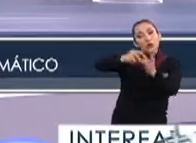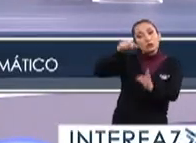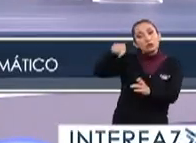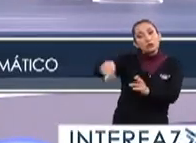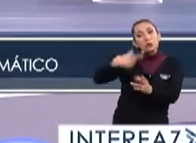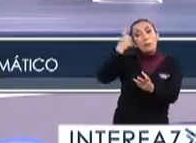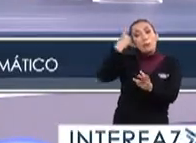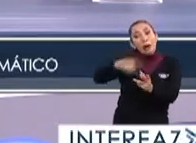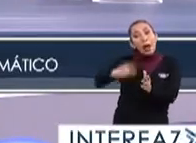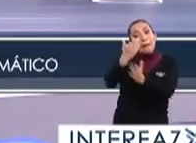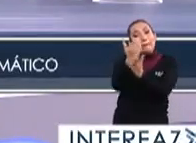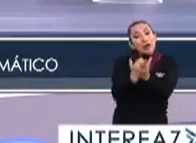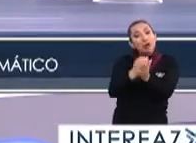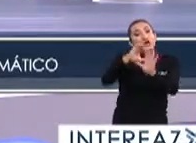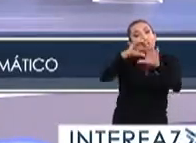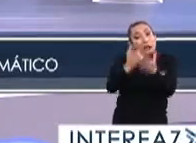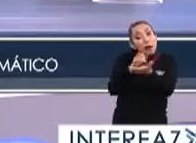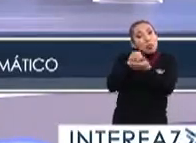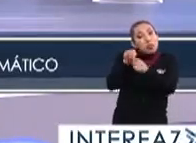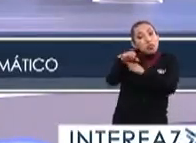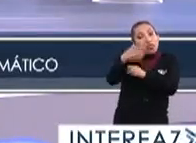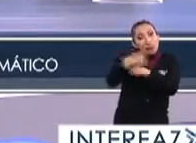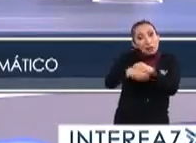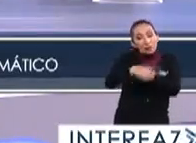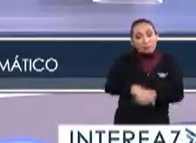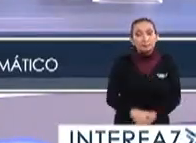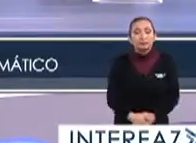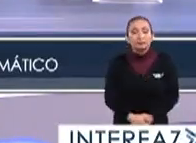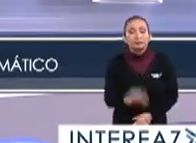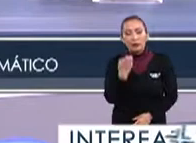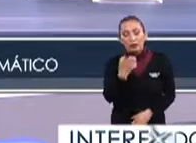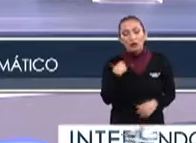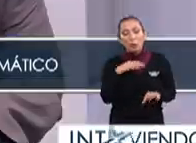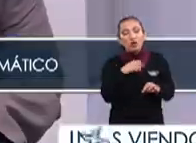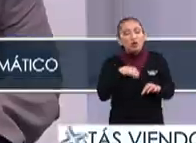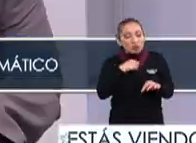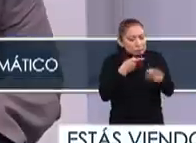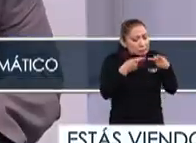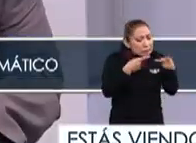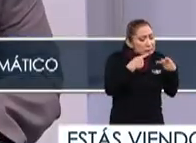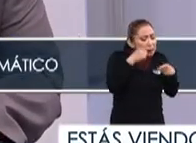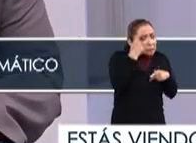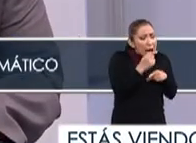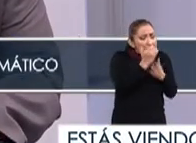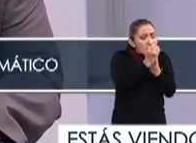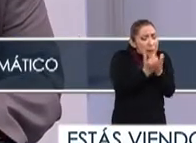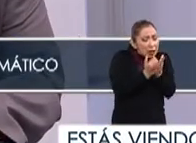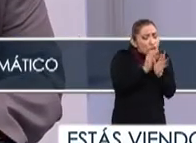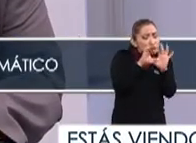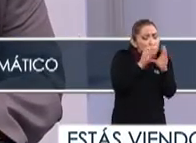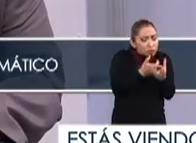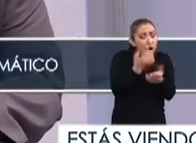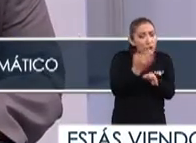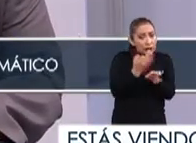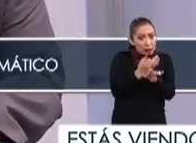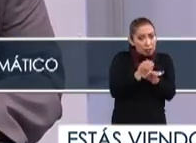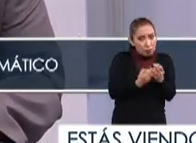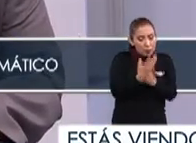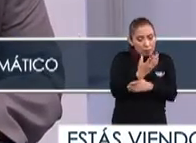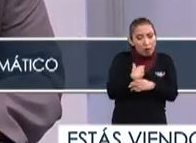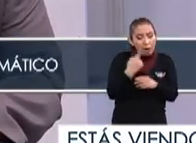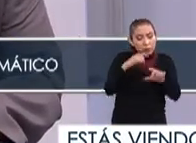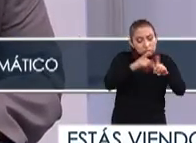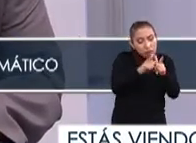o revertir el cambio climático? No, sí, claro. Creo que todas estas acciones de mitigación que se han estado llevando a cabo son bastante actuales. El